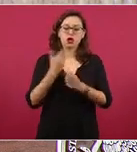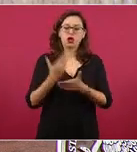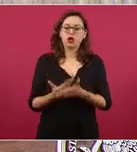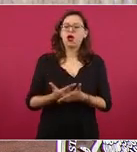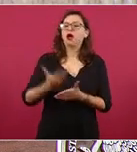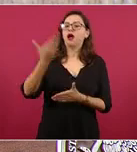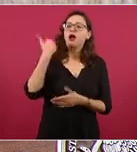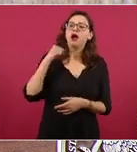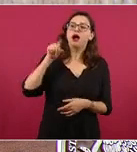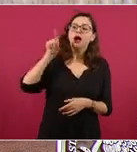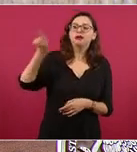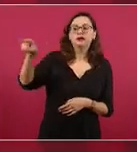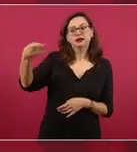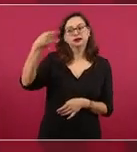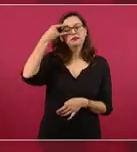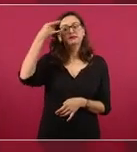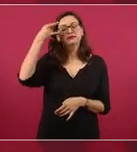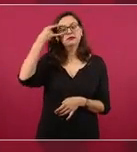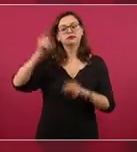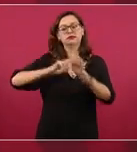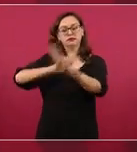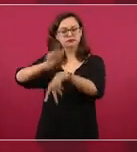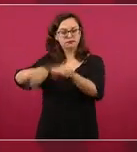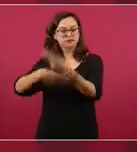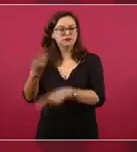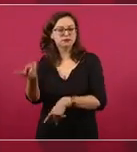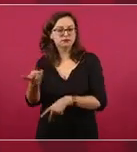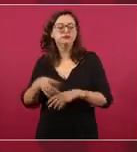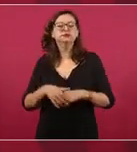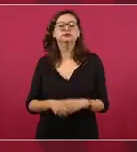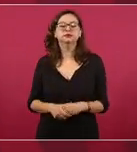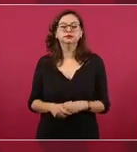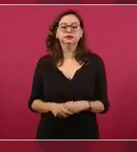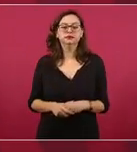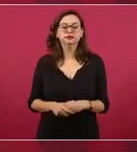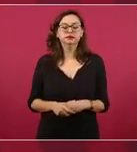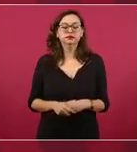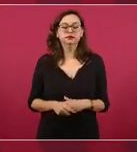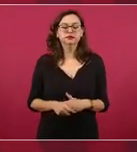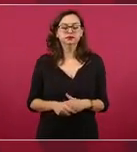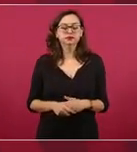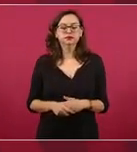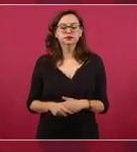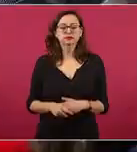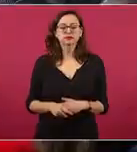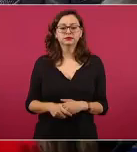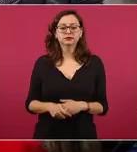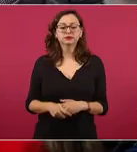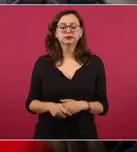fui a Campeche y salió